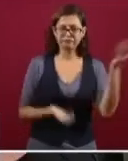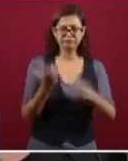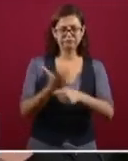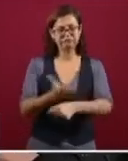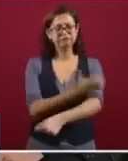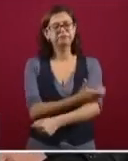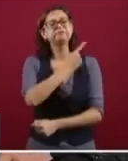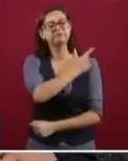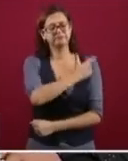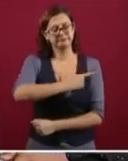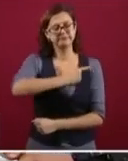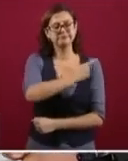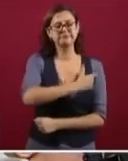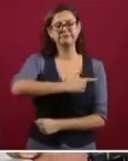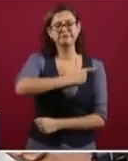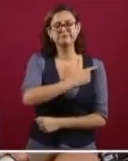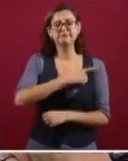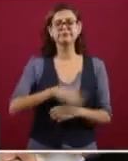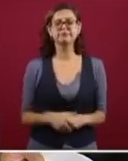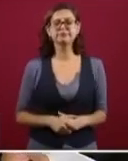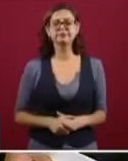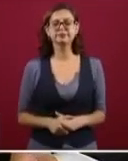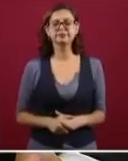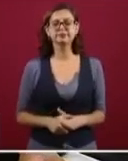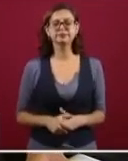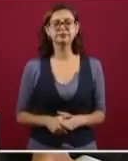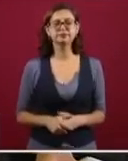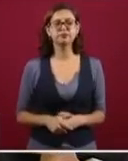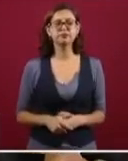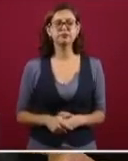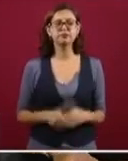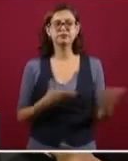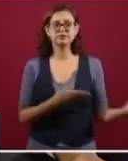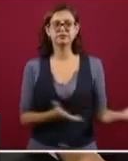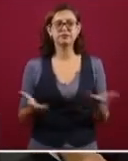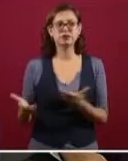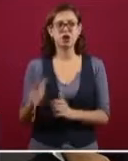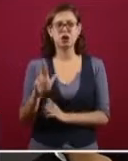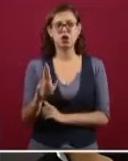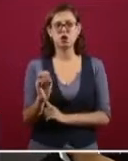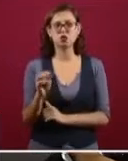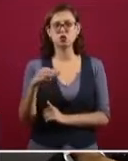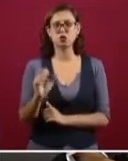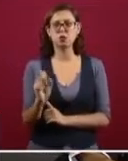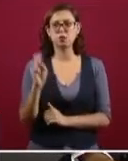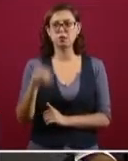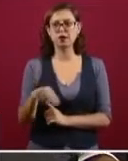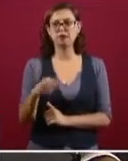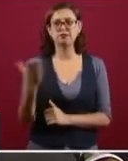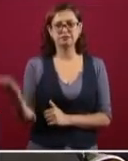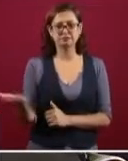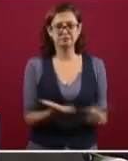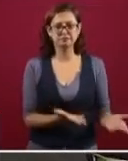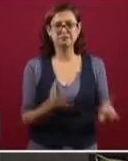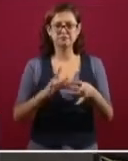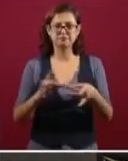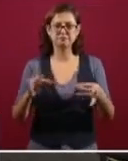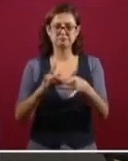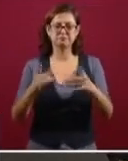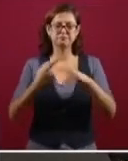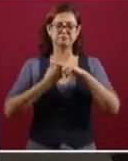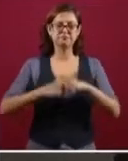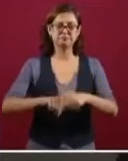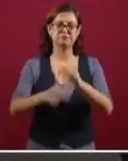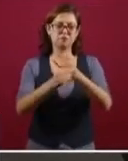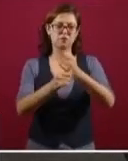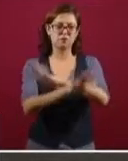El ex gobernador de Quintana Roo realizó una solicitud de indulto por su estado de salud y la Fiscalía interpuso un amparo y se está a la espera de que se